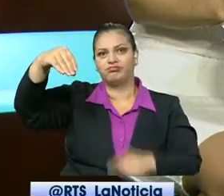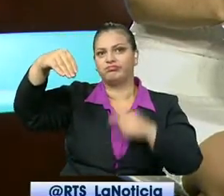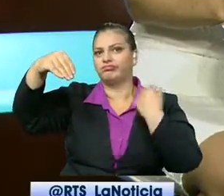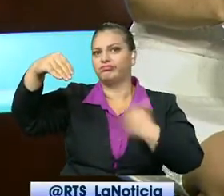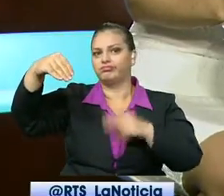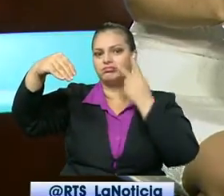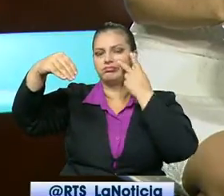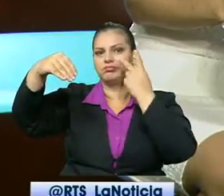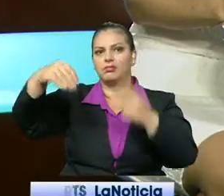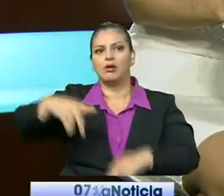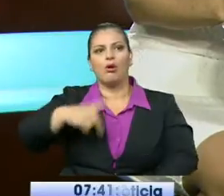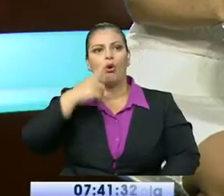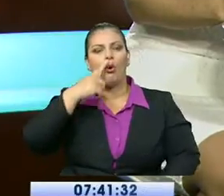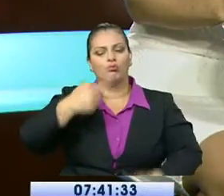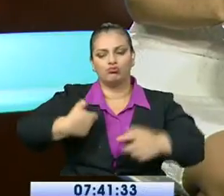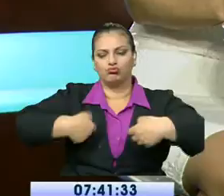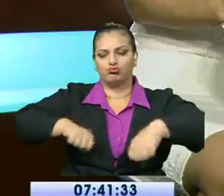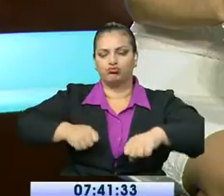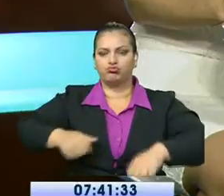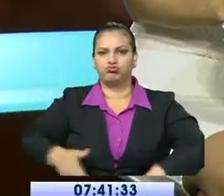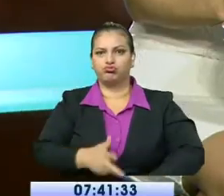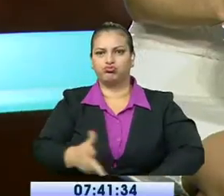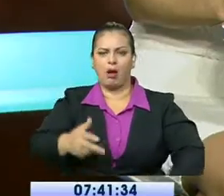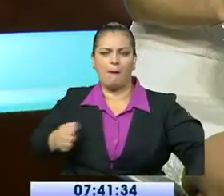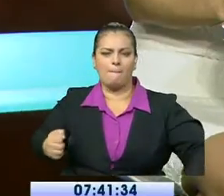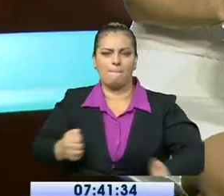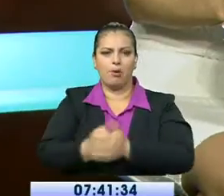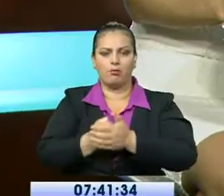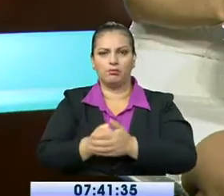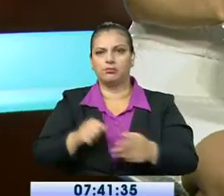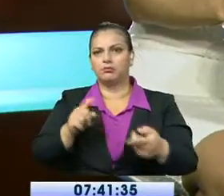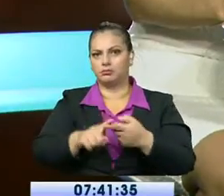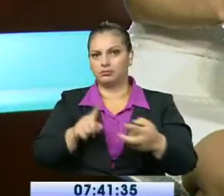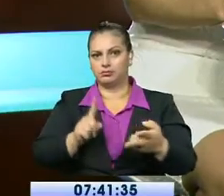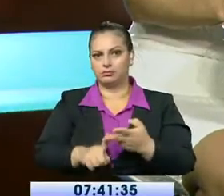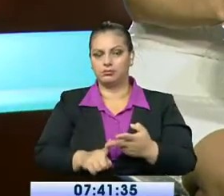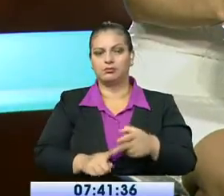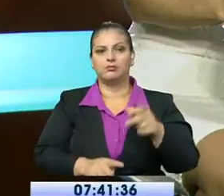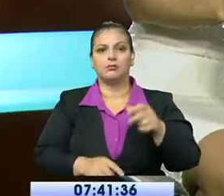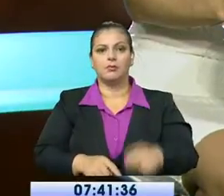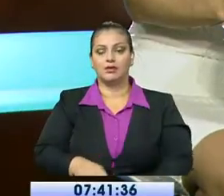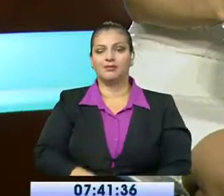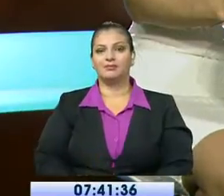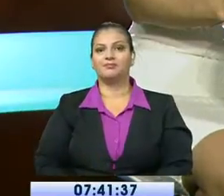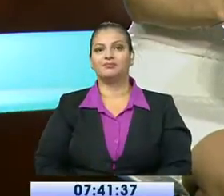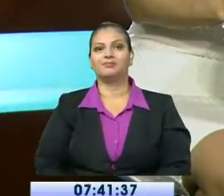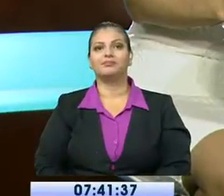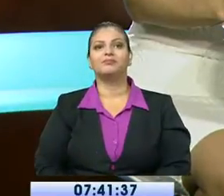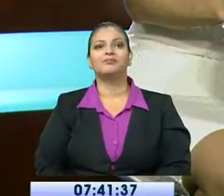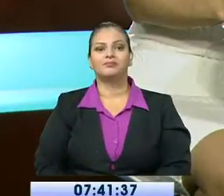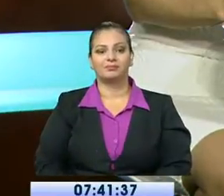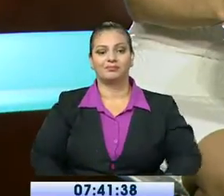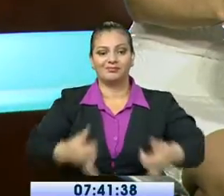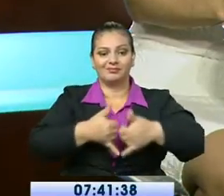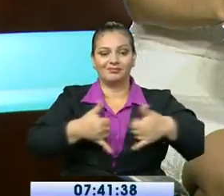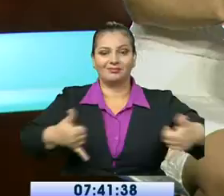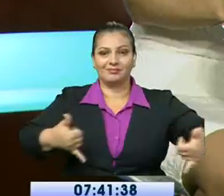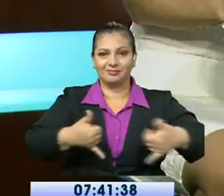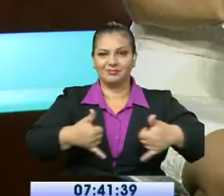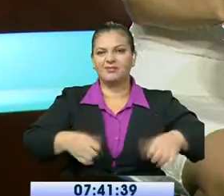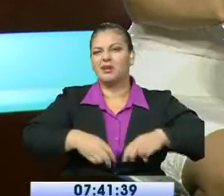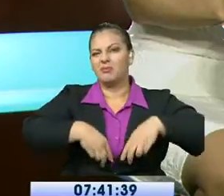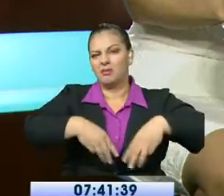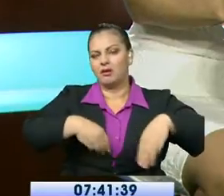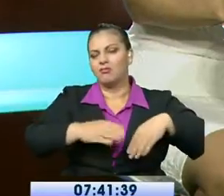a Daule y el robo a un ciudadano. Que justamente este ciudadano se encontraba dormido al pie de un supermercado